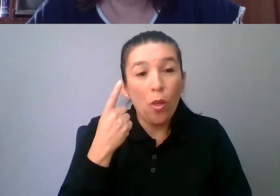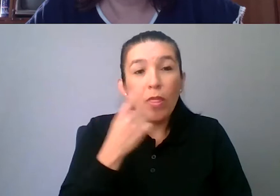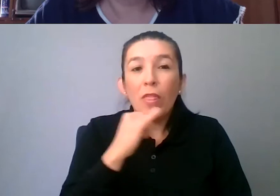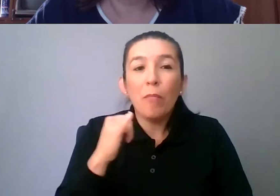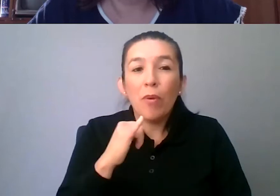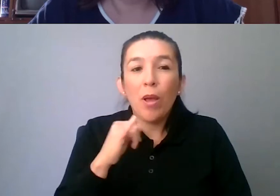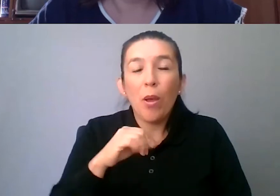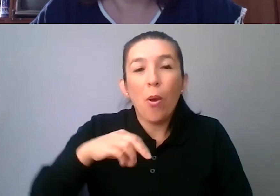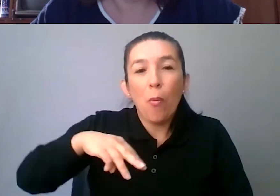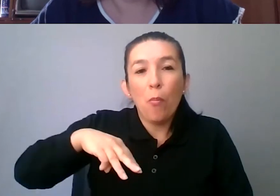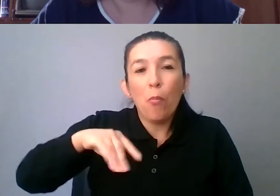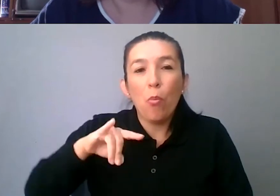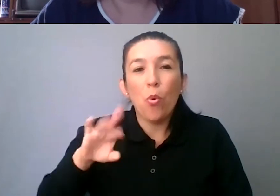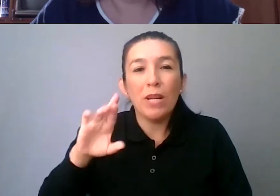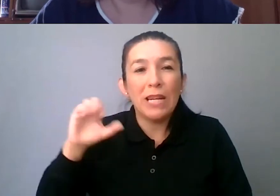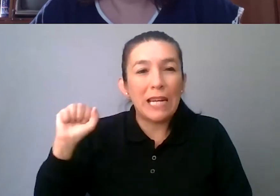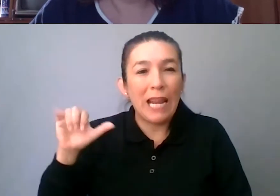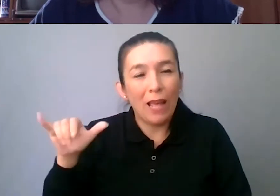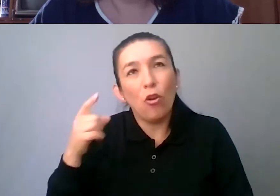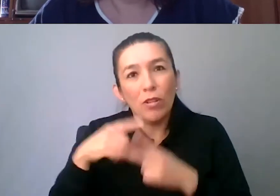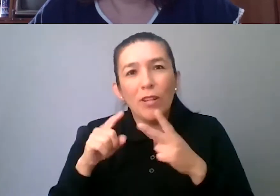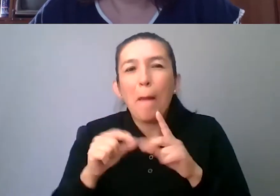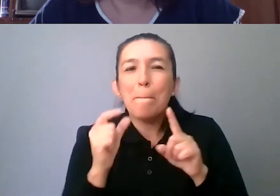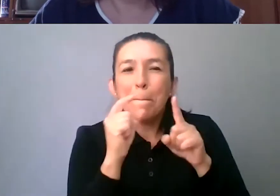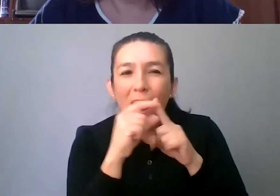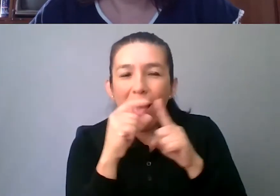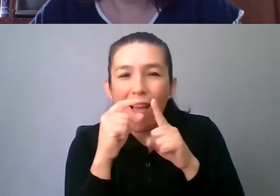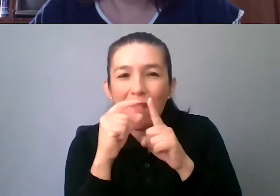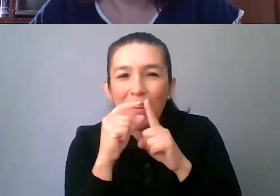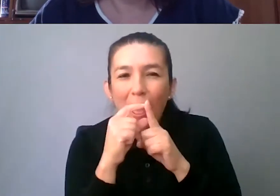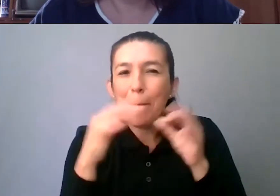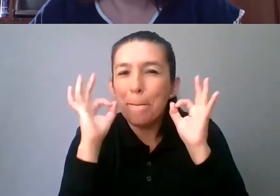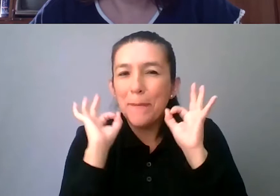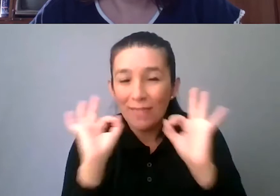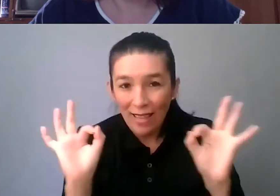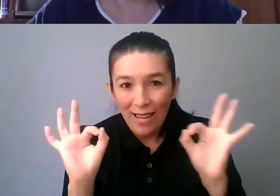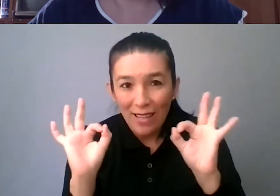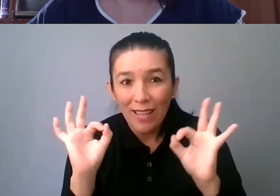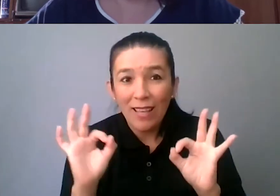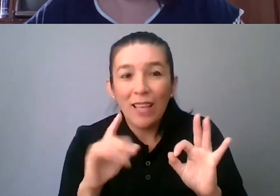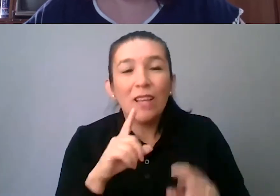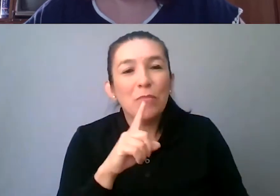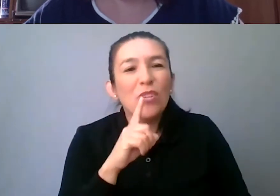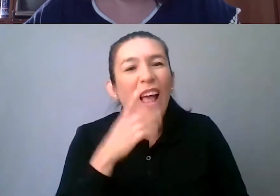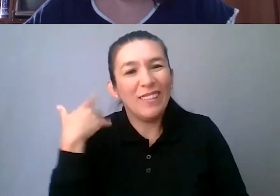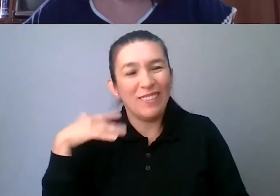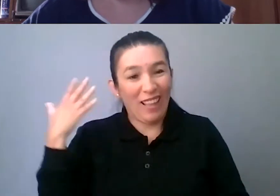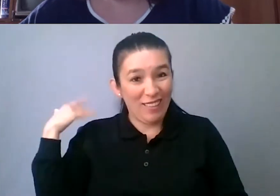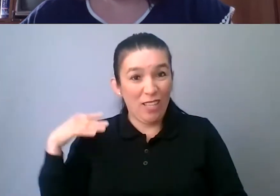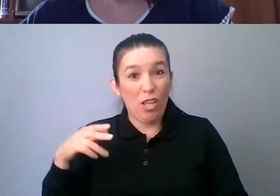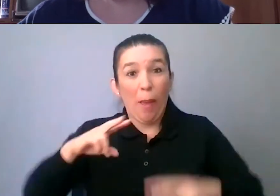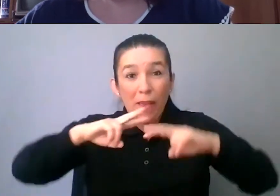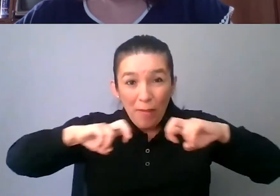Murray es esto otro, cuando uno dice apertura de no sé qué, porque esas son nomenclaturas que están dadas por investigadores 100, 150